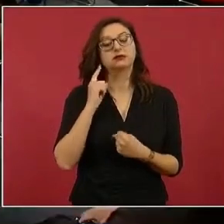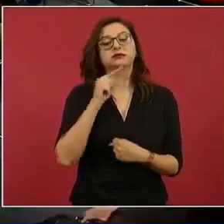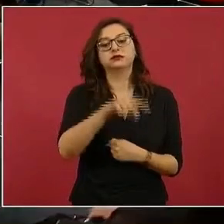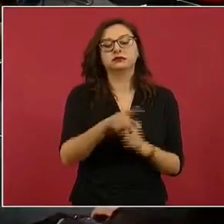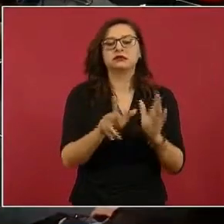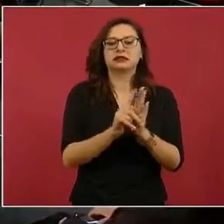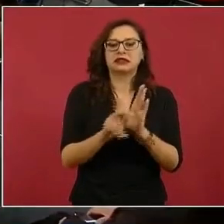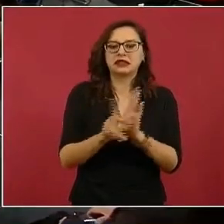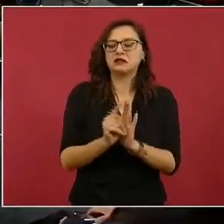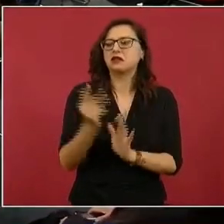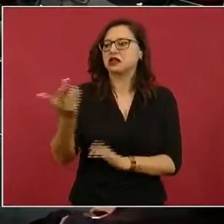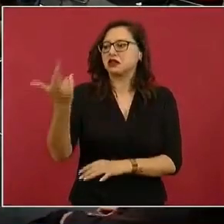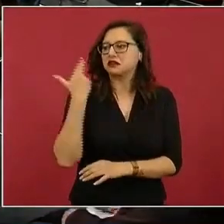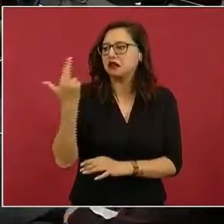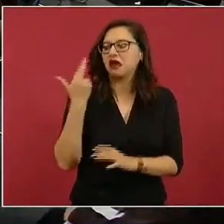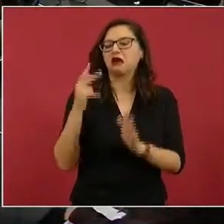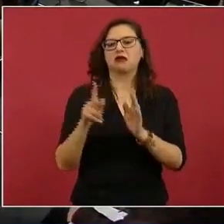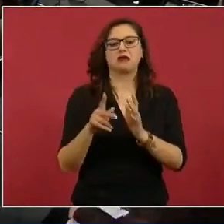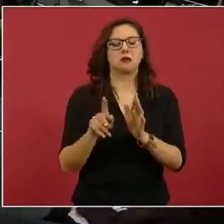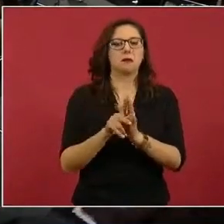público.